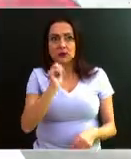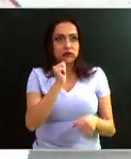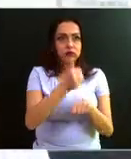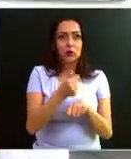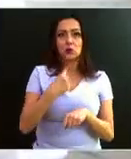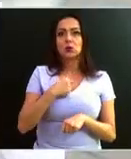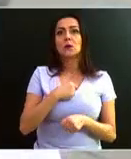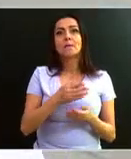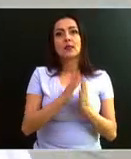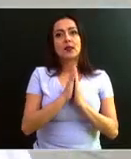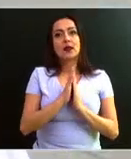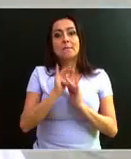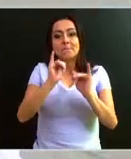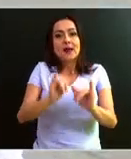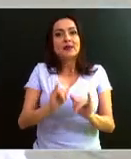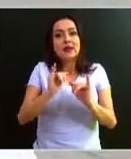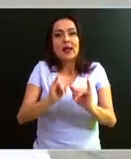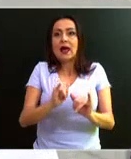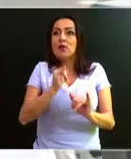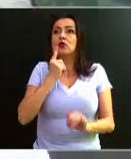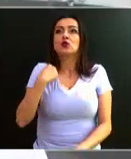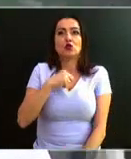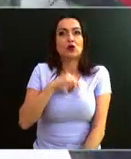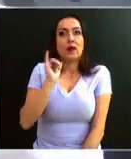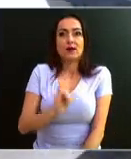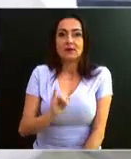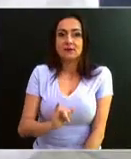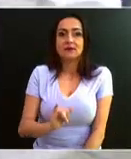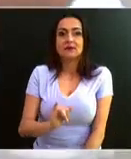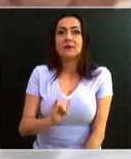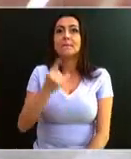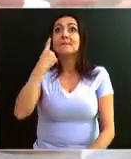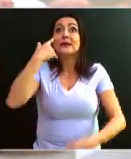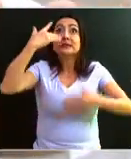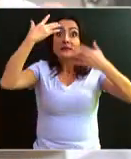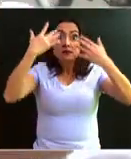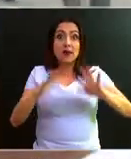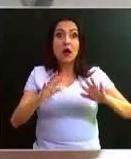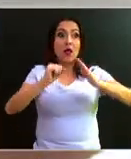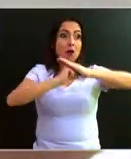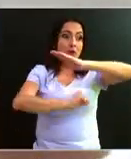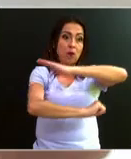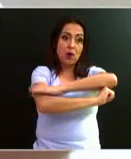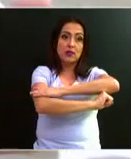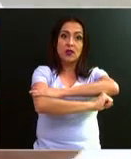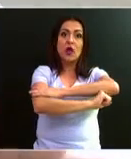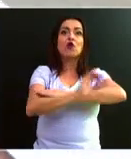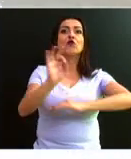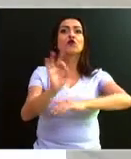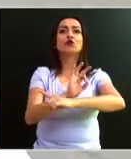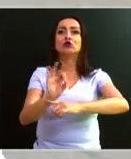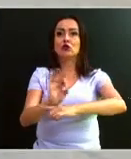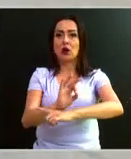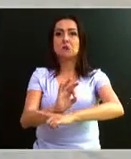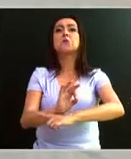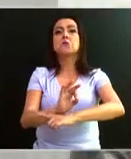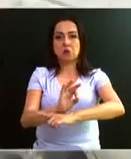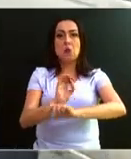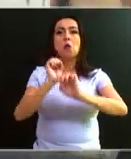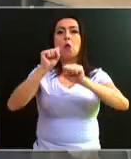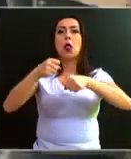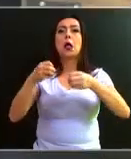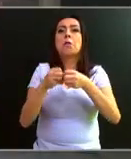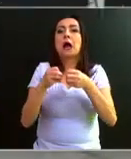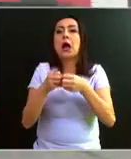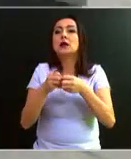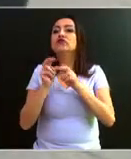están solicitando que mantengamos presencia de tránsito. Una vez que el puente modular esté en funcionamiento, ya puede ser más que